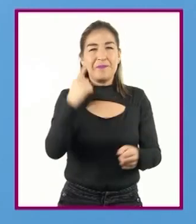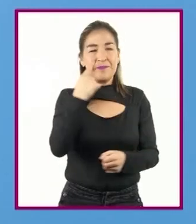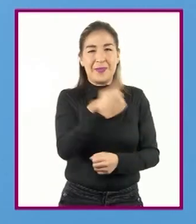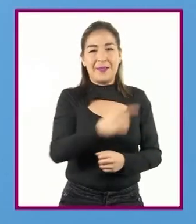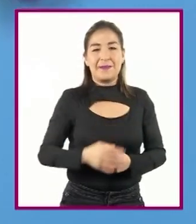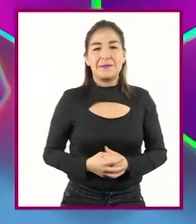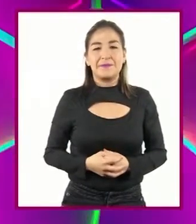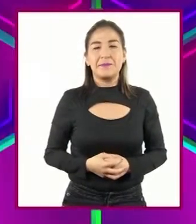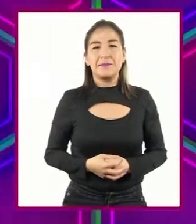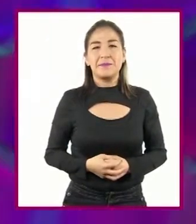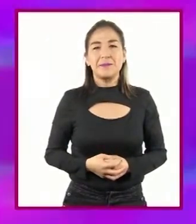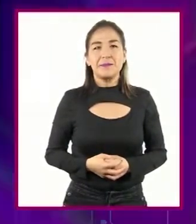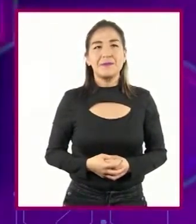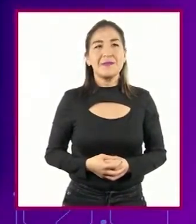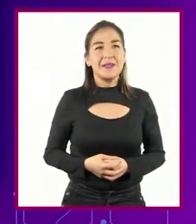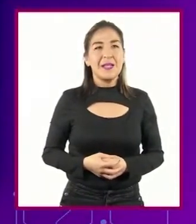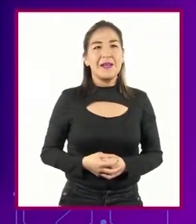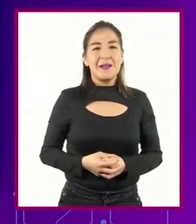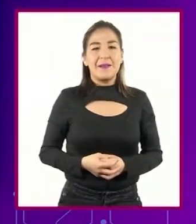video!